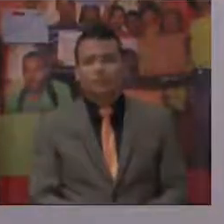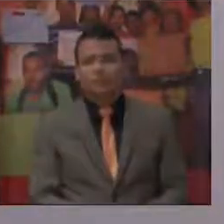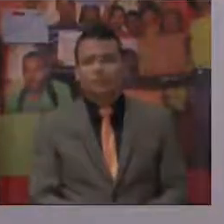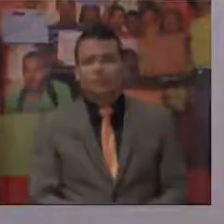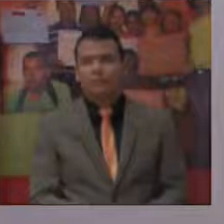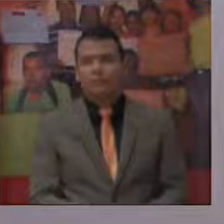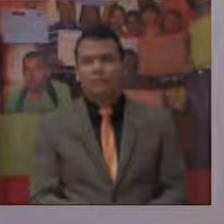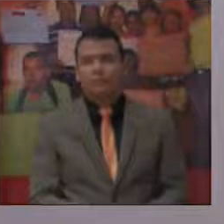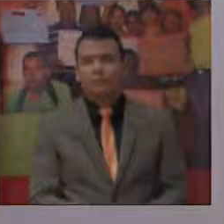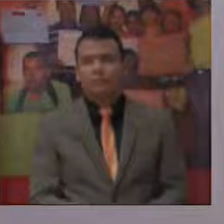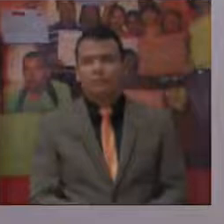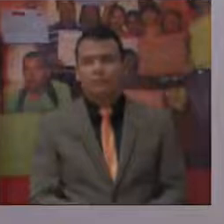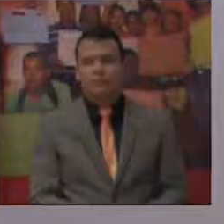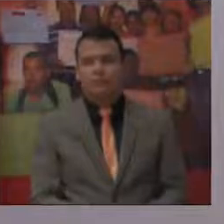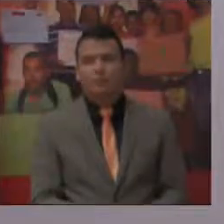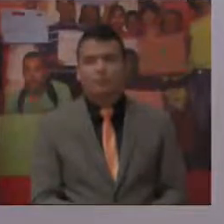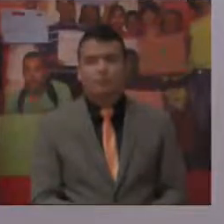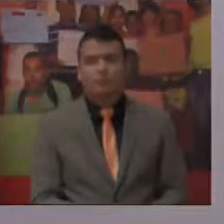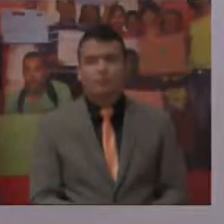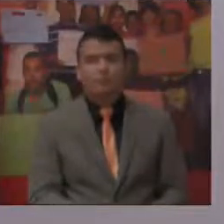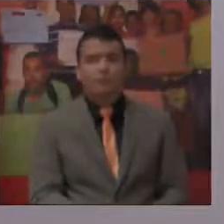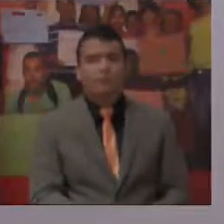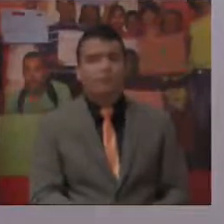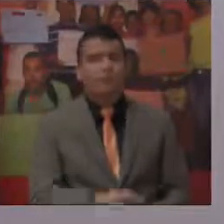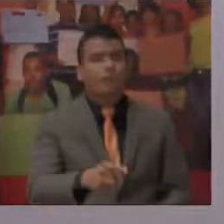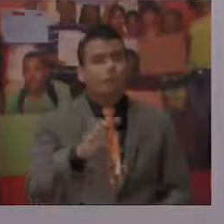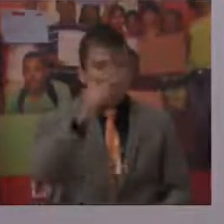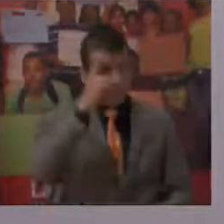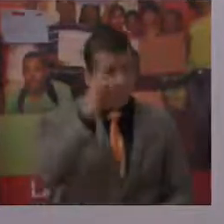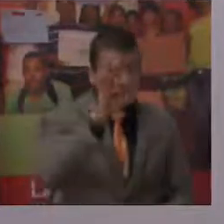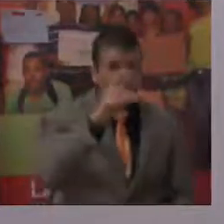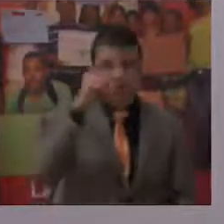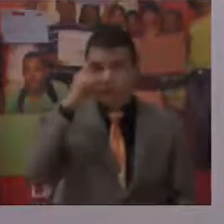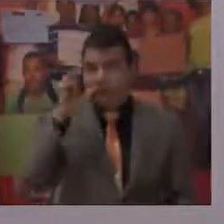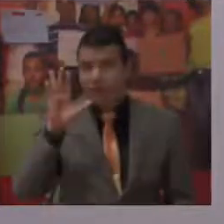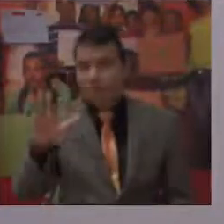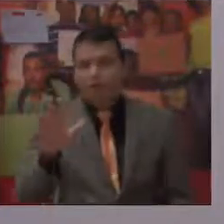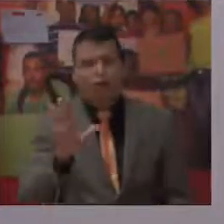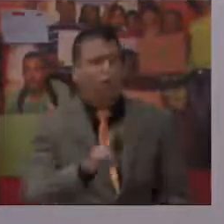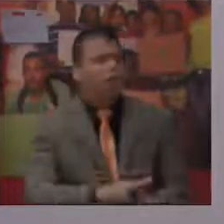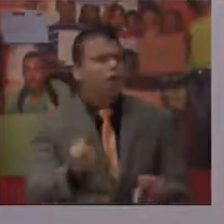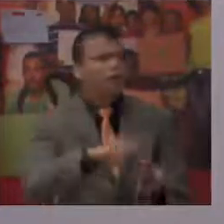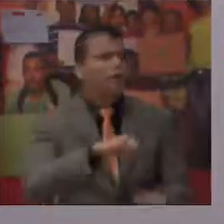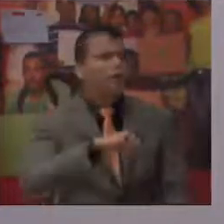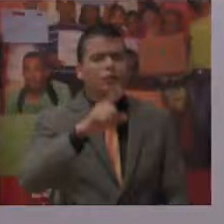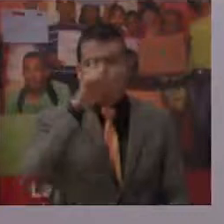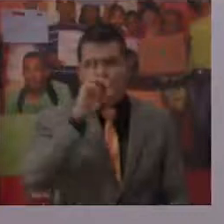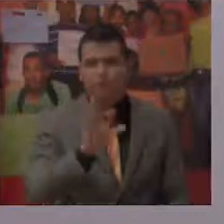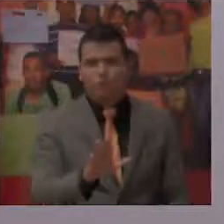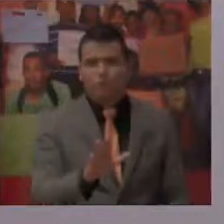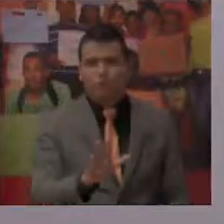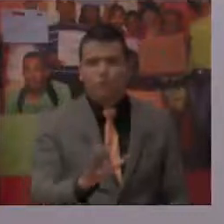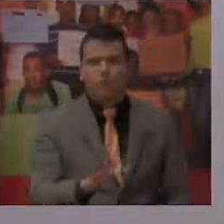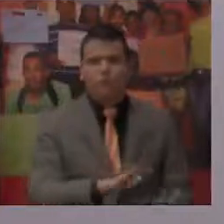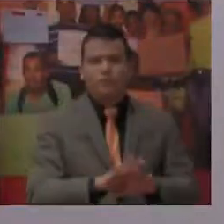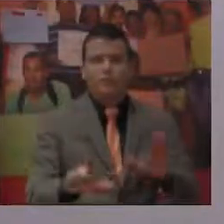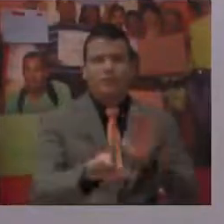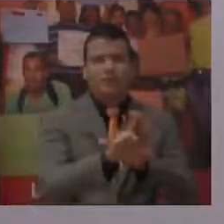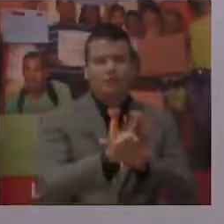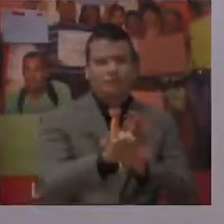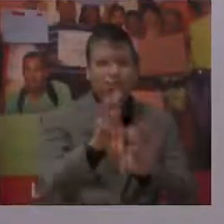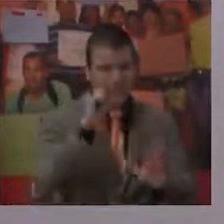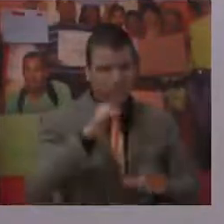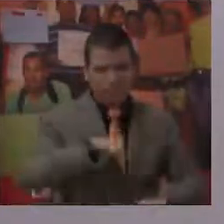debemos superar muchas concepciones que tenemos de derecho ordinario y los jueces en la aplicación de las leyes de derecho